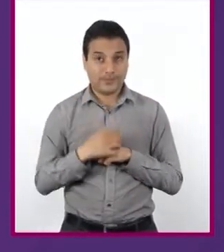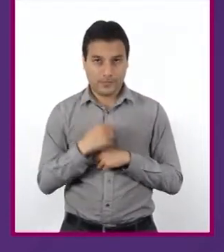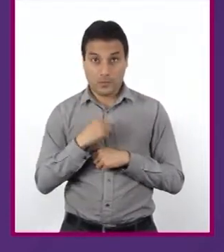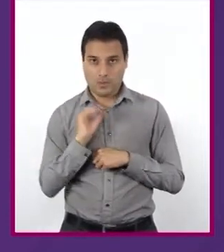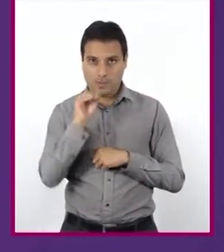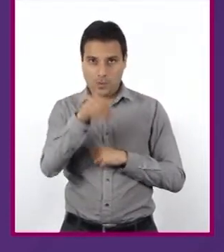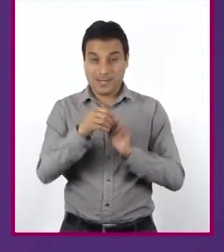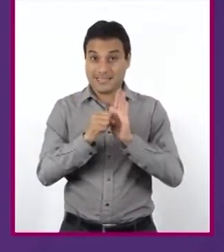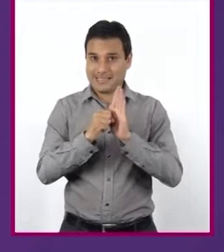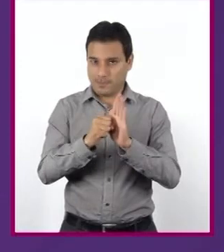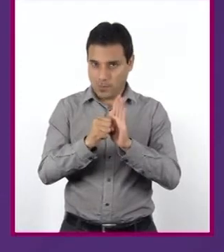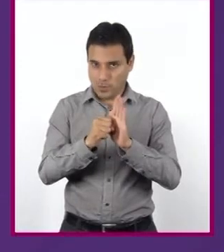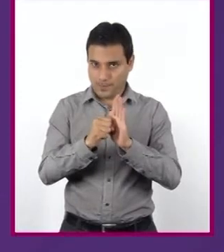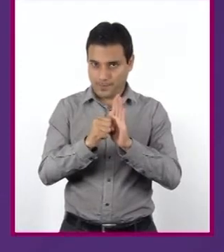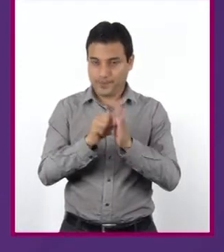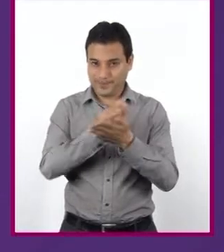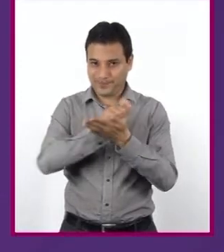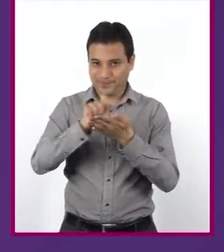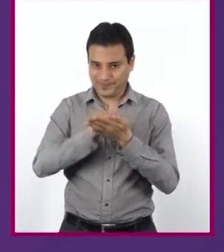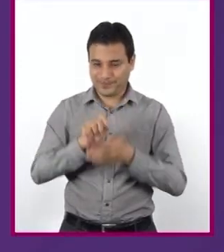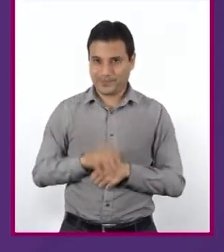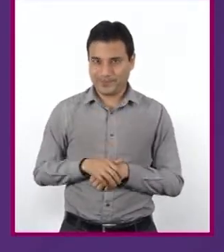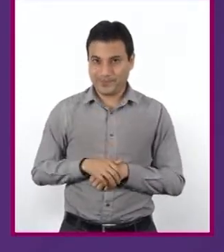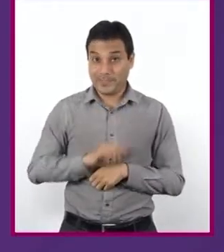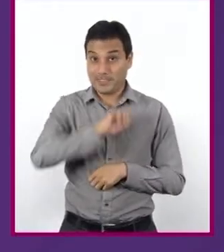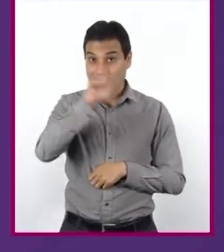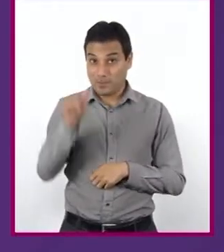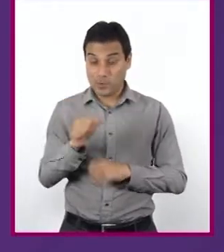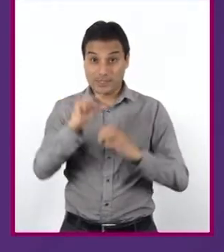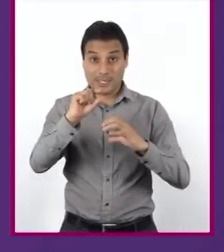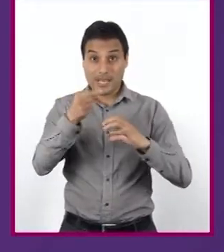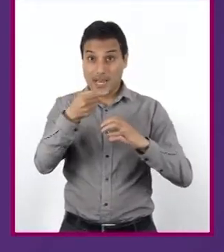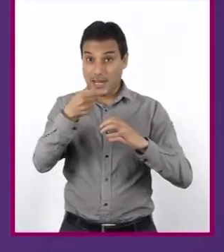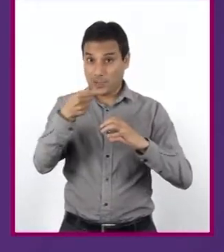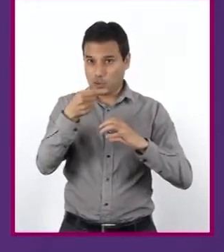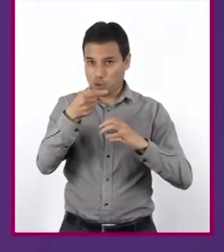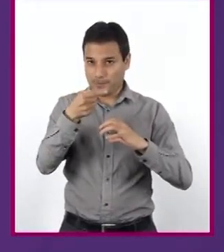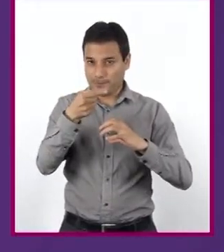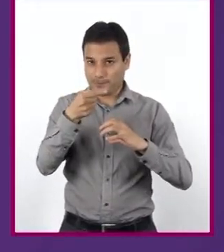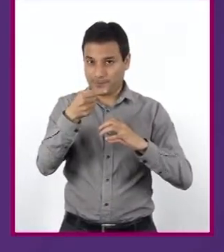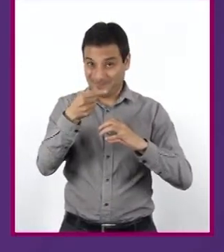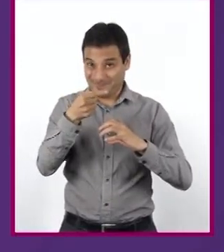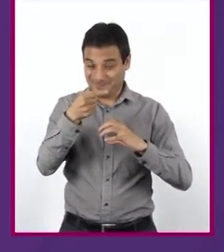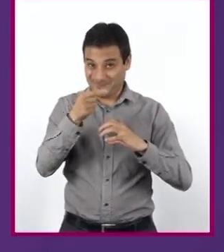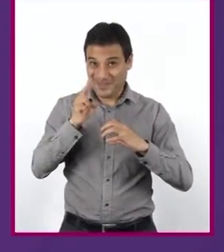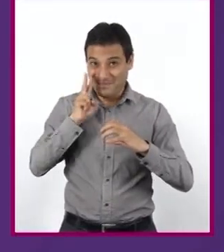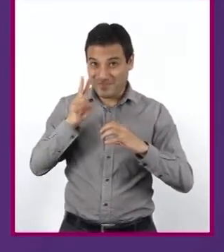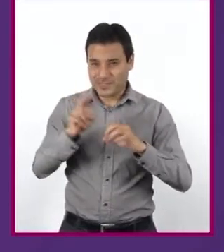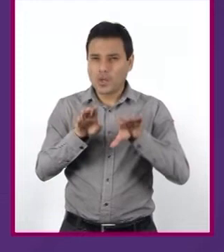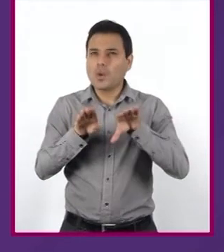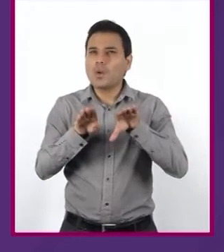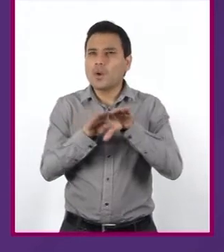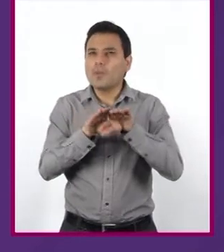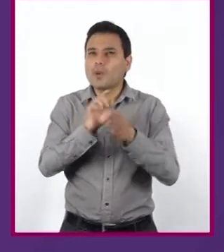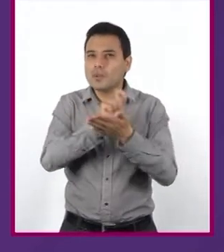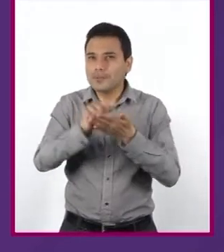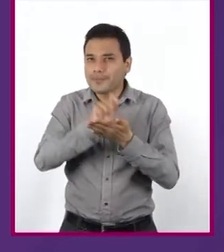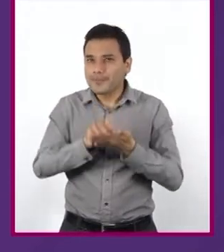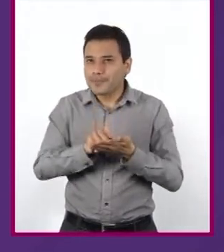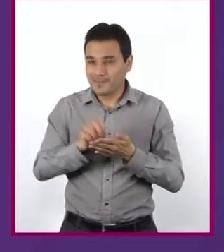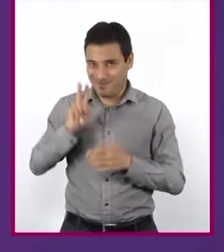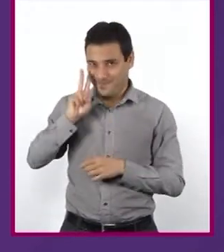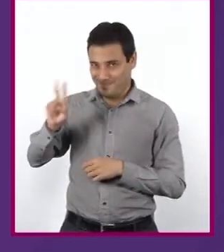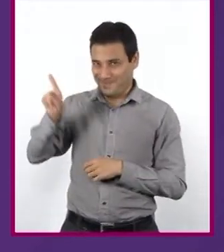símbolo y el electrón de valencia. Observen cómo queda la estructura de Lewis o diagrama